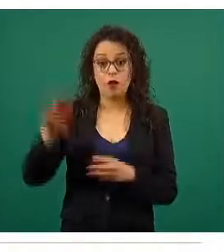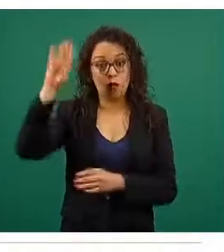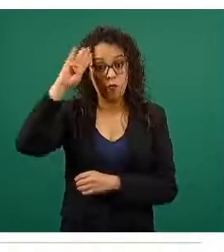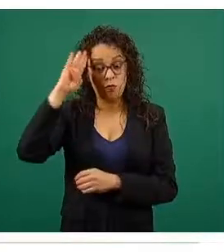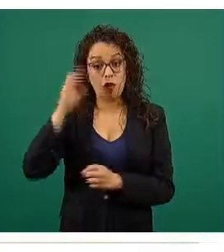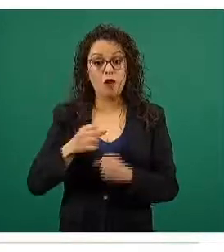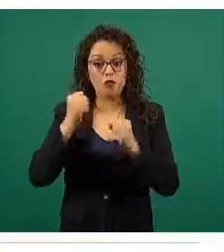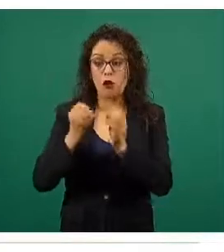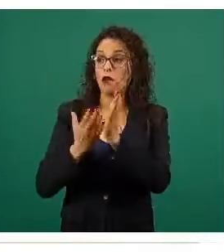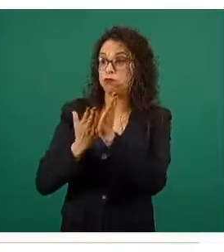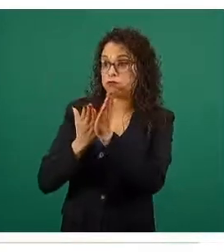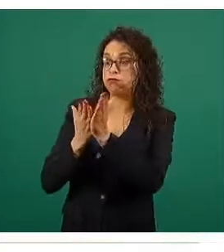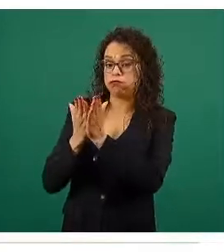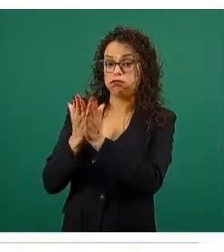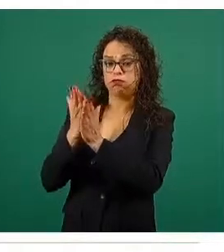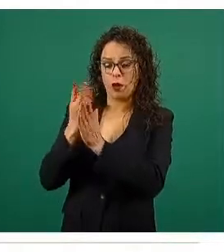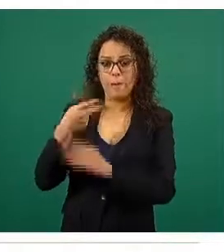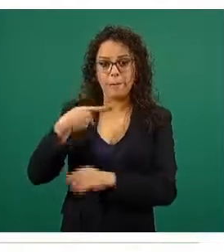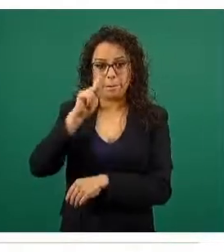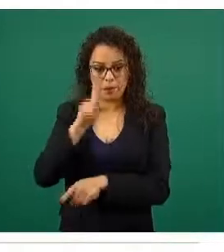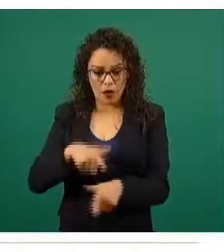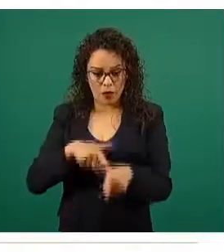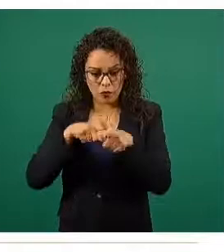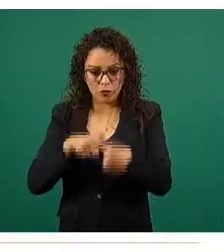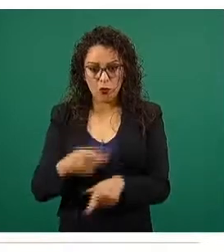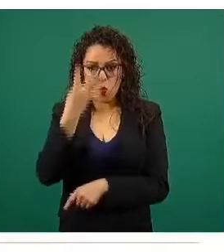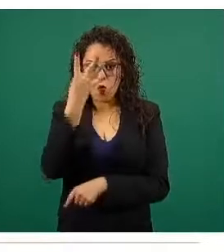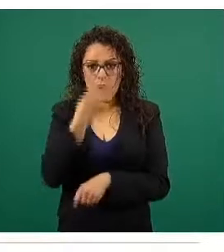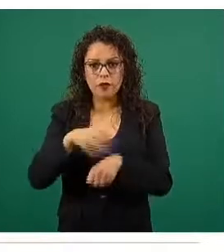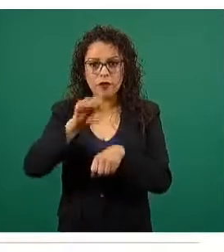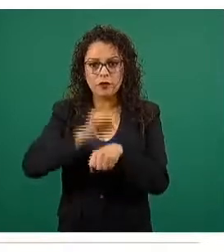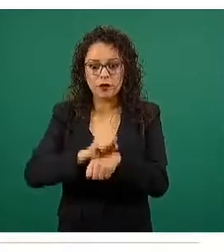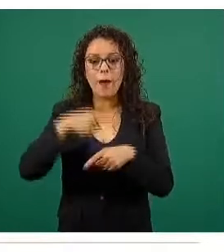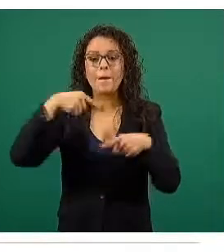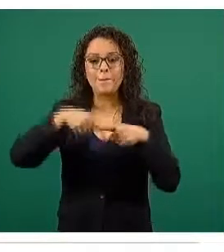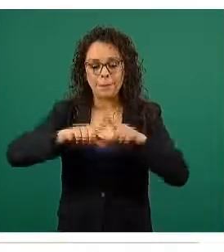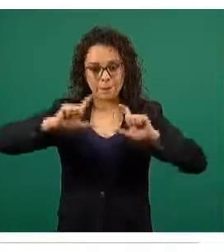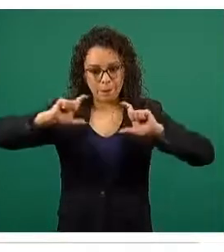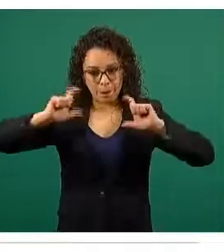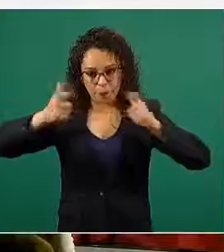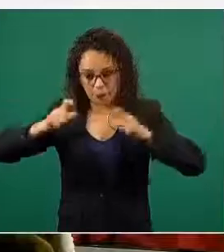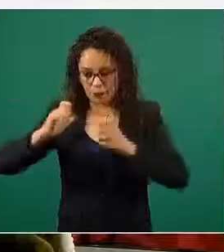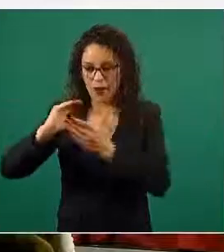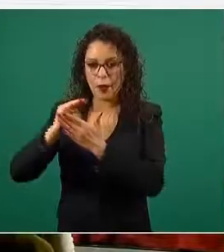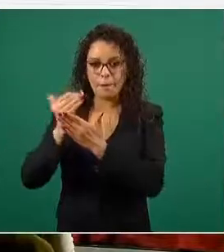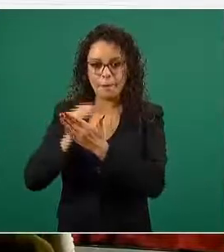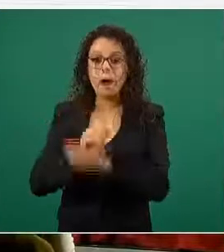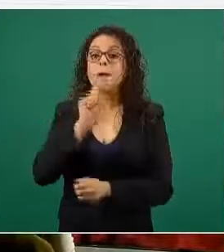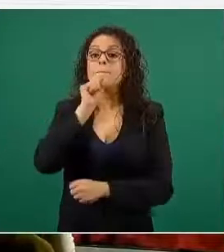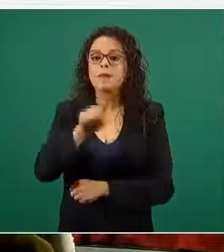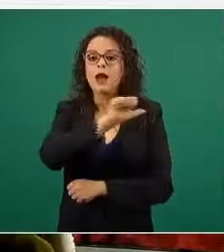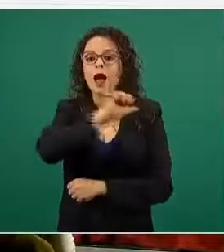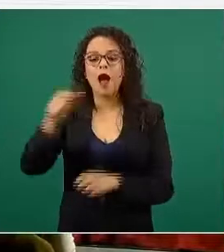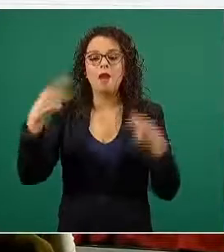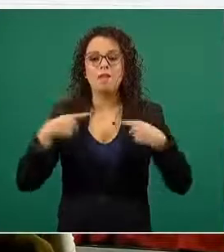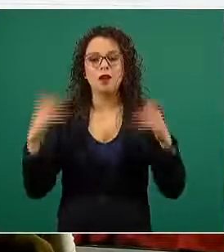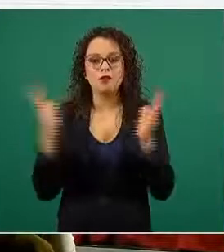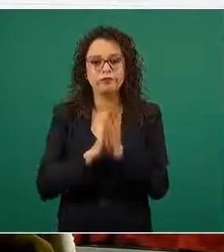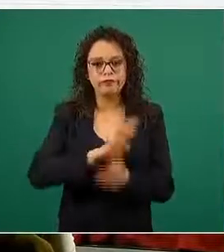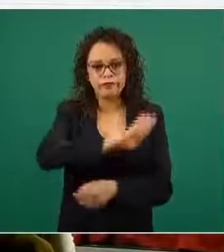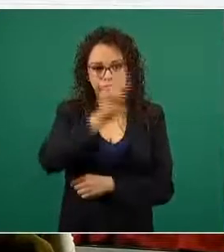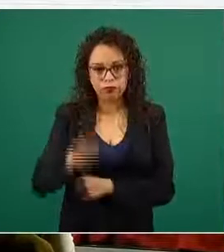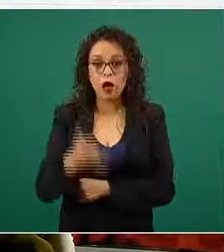importante, ya lleva 4 semanas de reducción también en la mortalidad y reducción